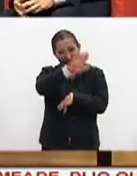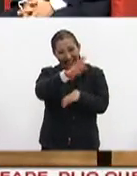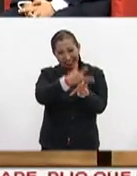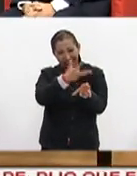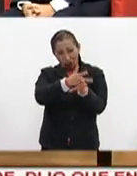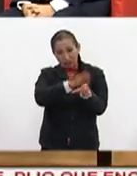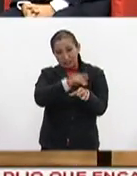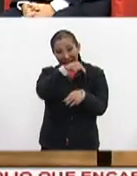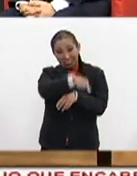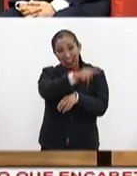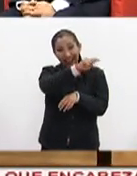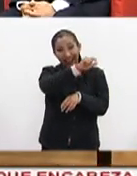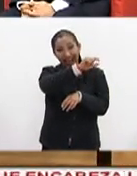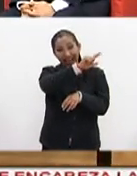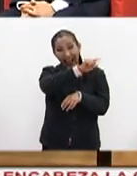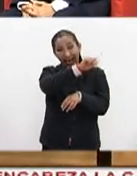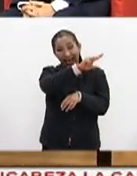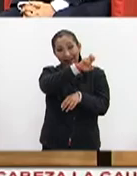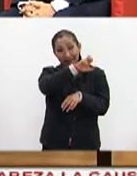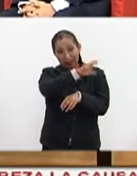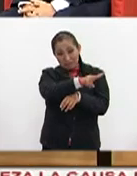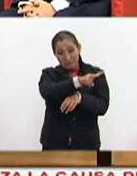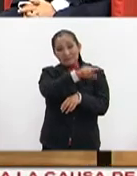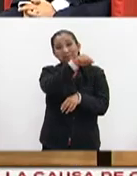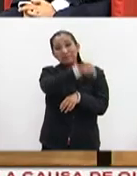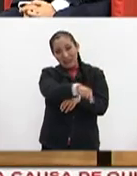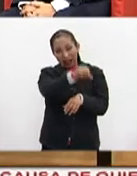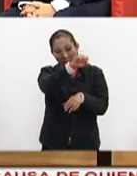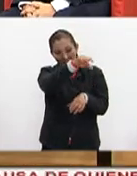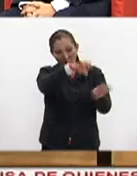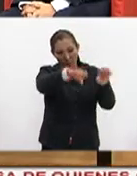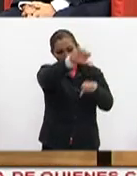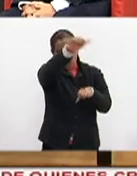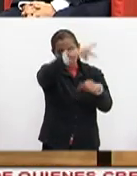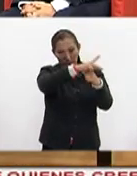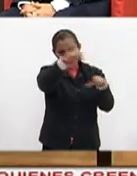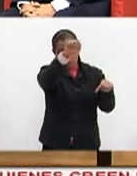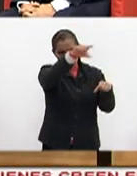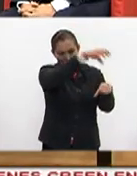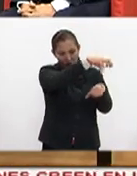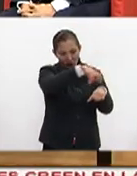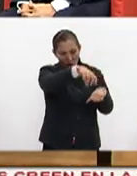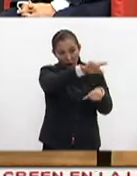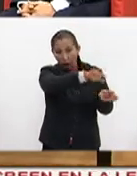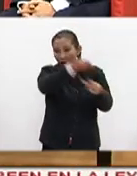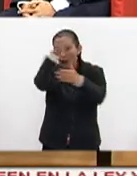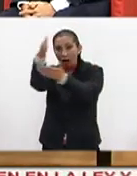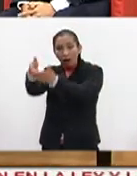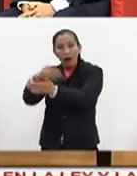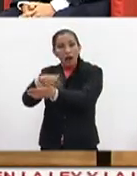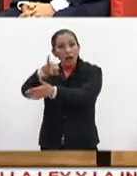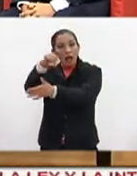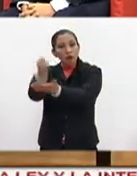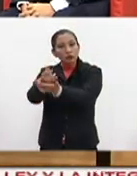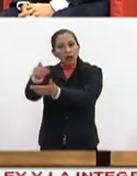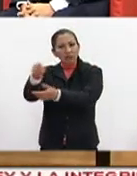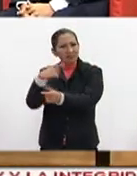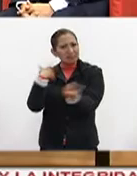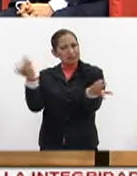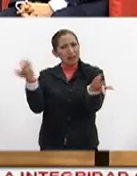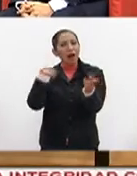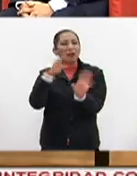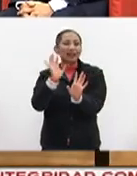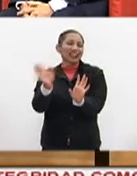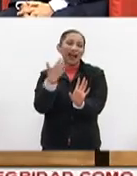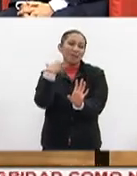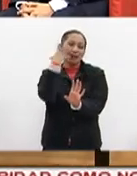de los Estados Unidos de Tel Aviv, donde están las embajadas de otros países, hacia Jerusalén. Obviamente no es una cuestión nada